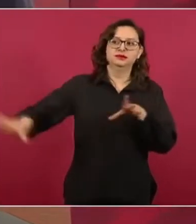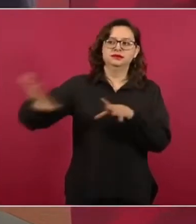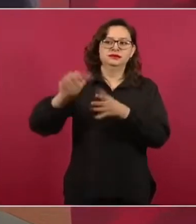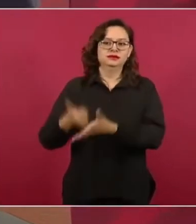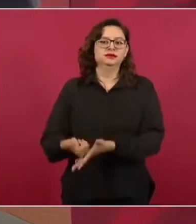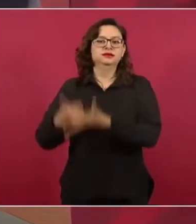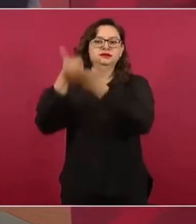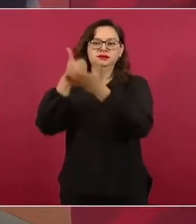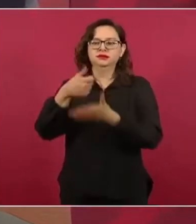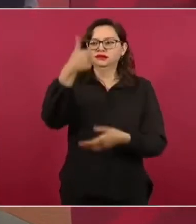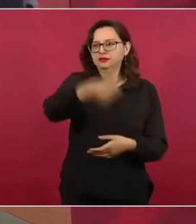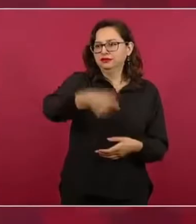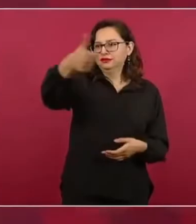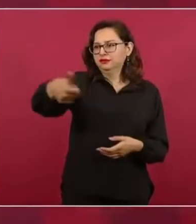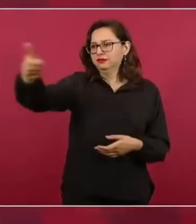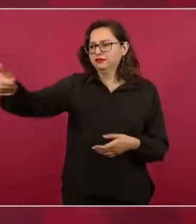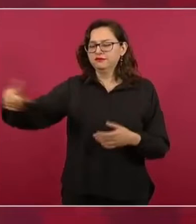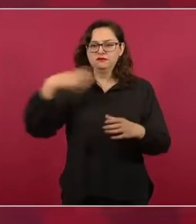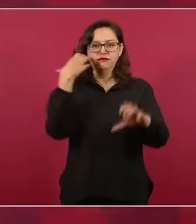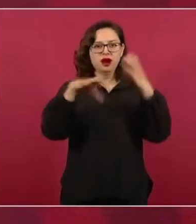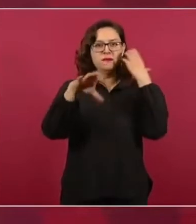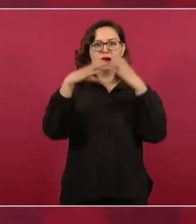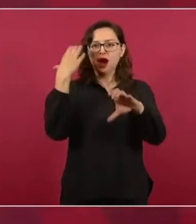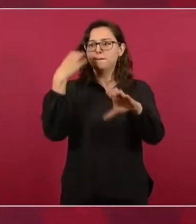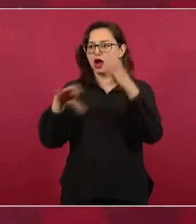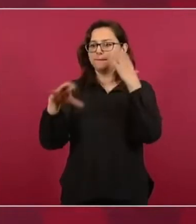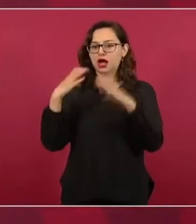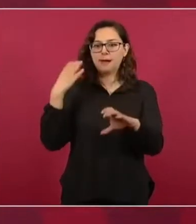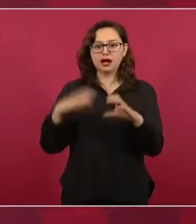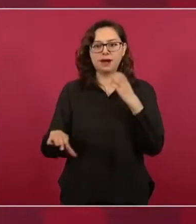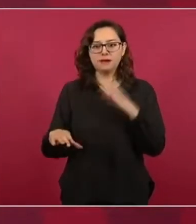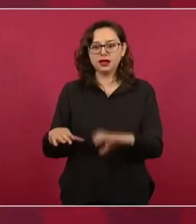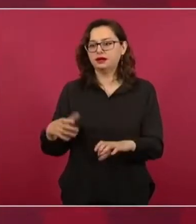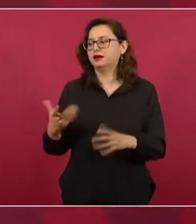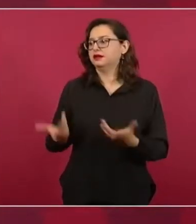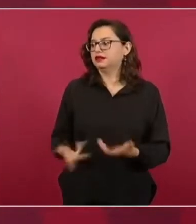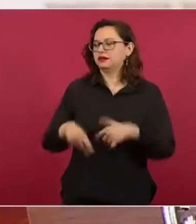cada ciudadano es un medio de comunicación,